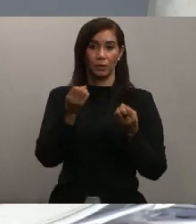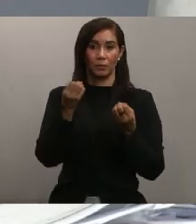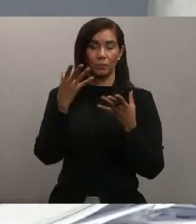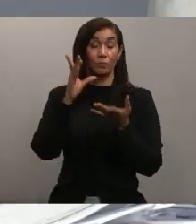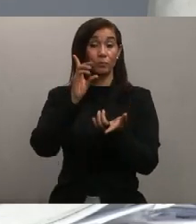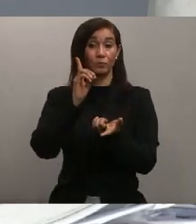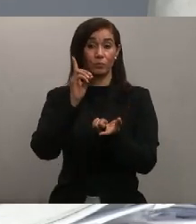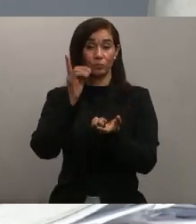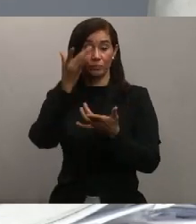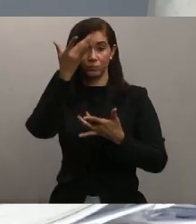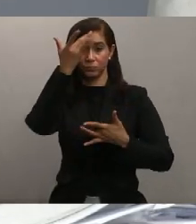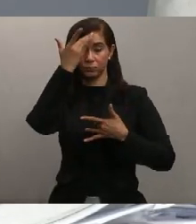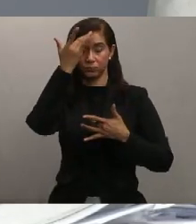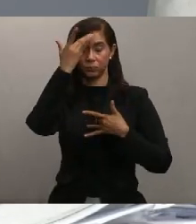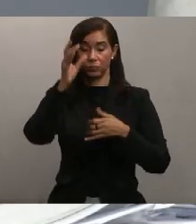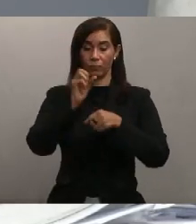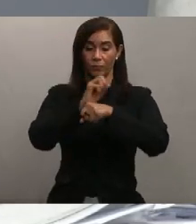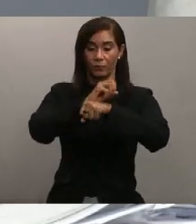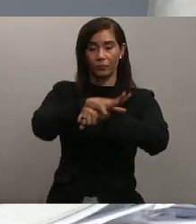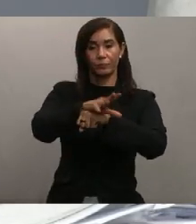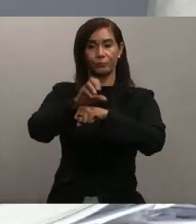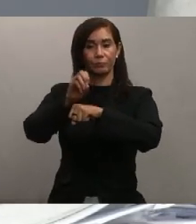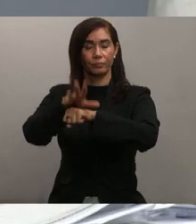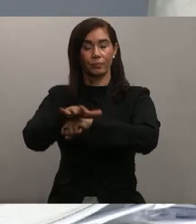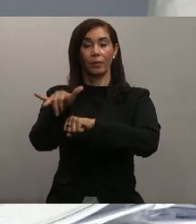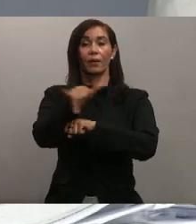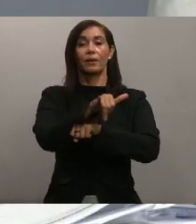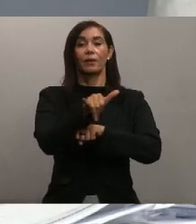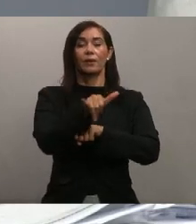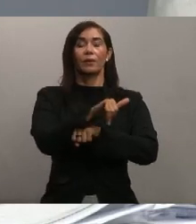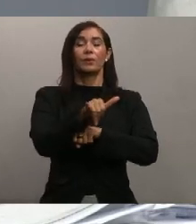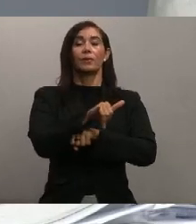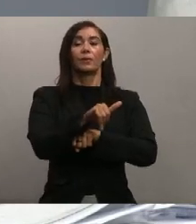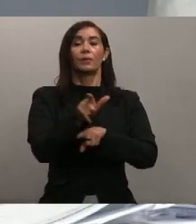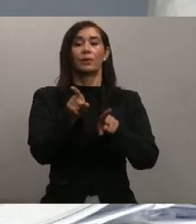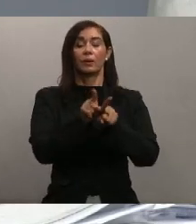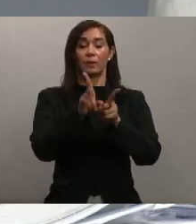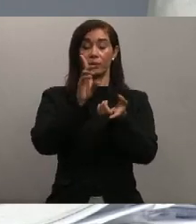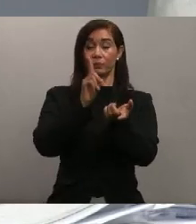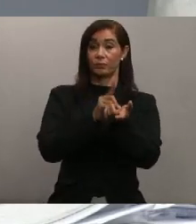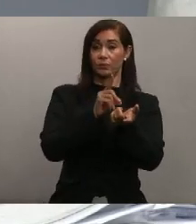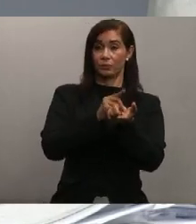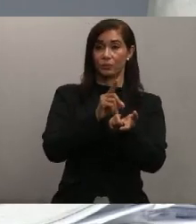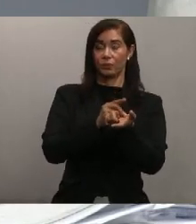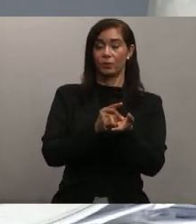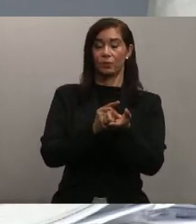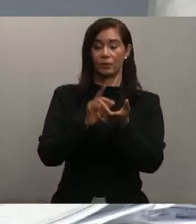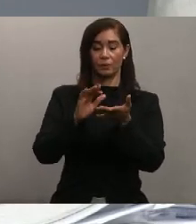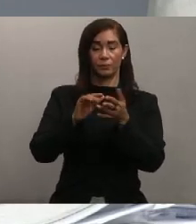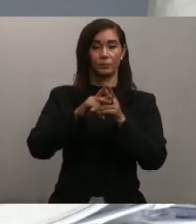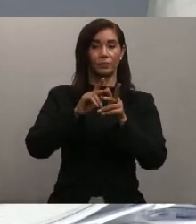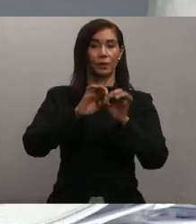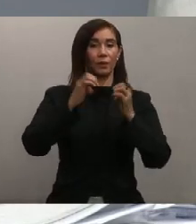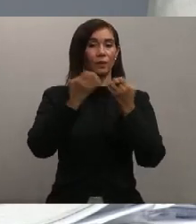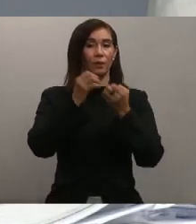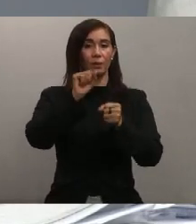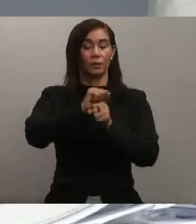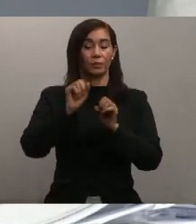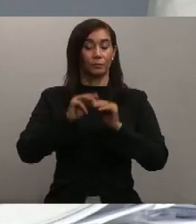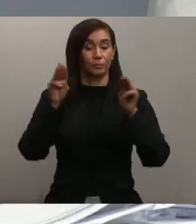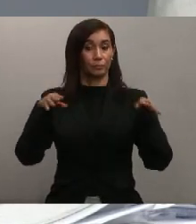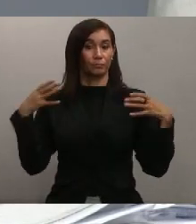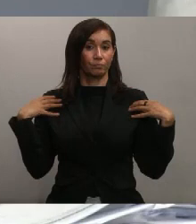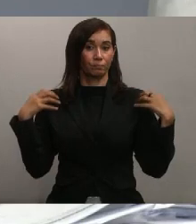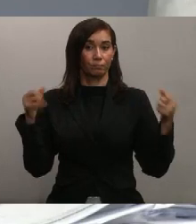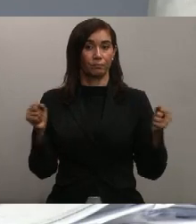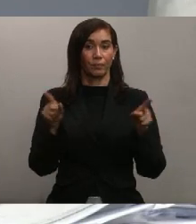cantidad que ha sido infectado, igual que de médicos y del personal del Ministerio de